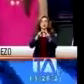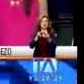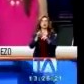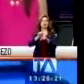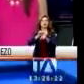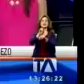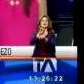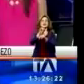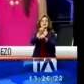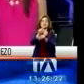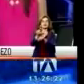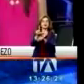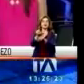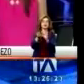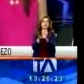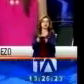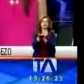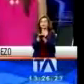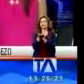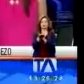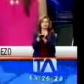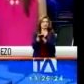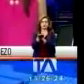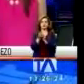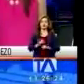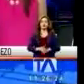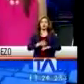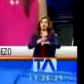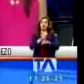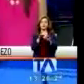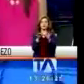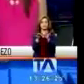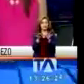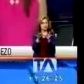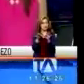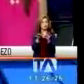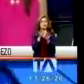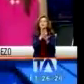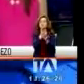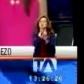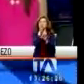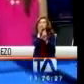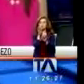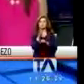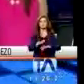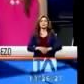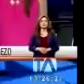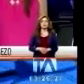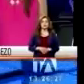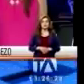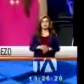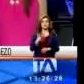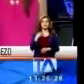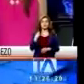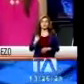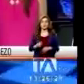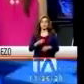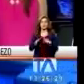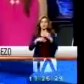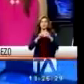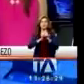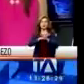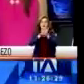de venta al público del diésel. Las autoridades explicaron que así fue siempre. Sin embargo, ahora lo clarifican para